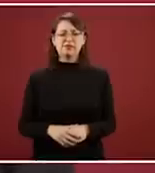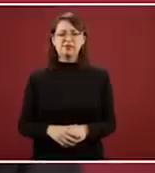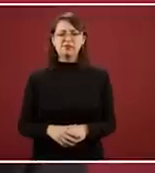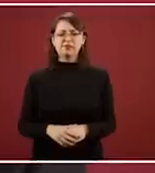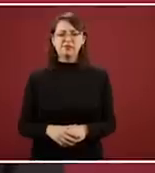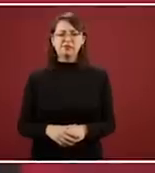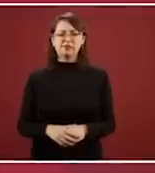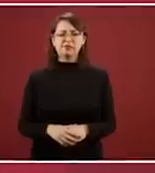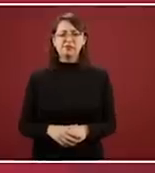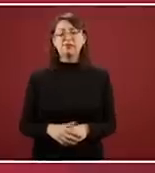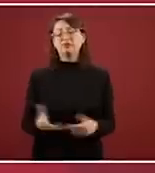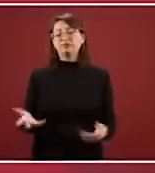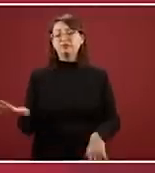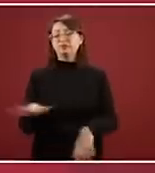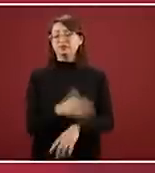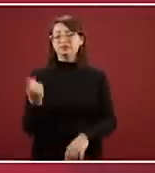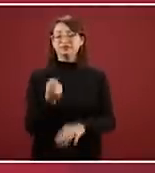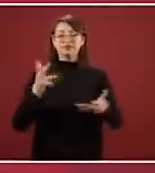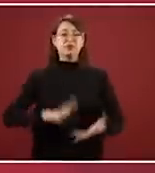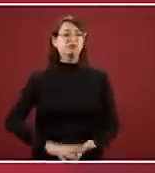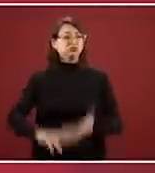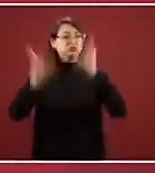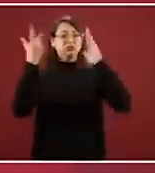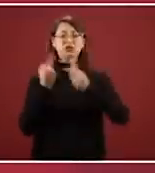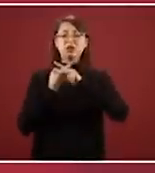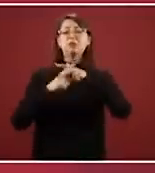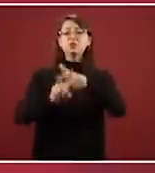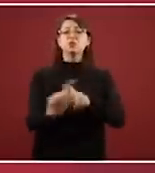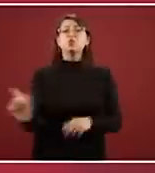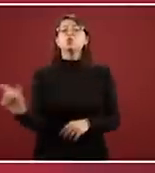inició cuando se declaró la guerra